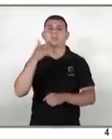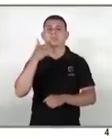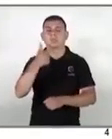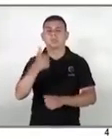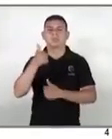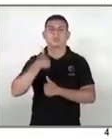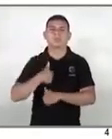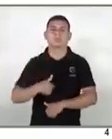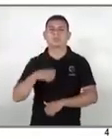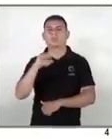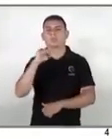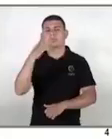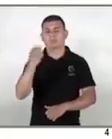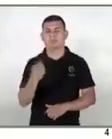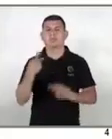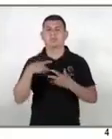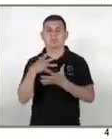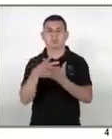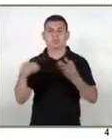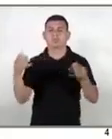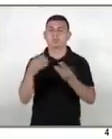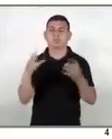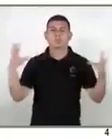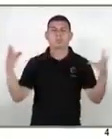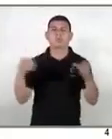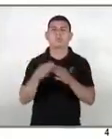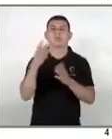número 6, 69, dando un total de